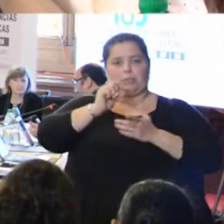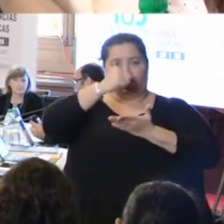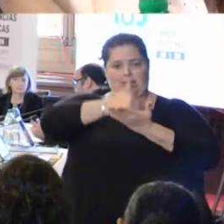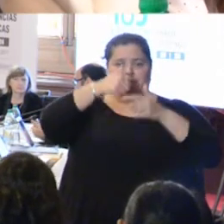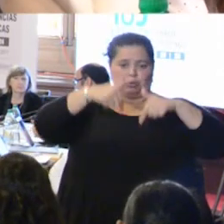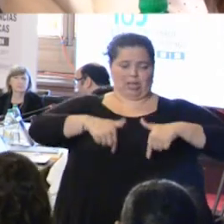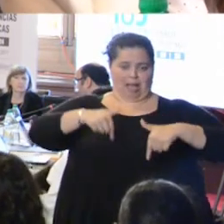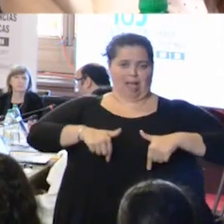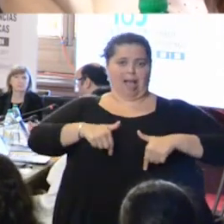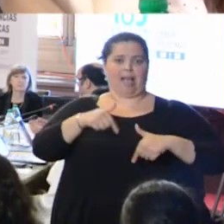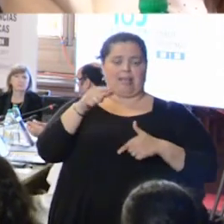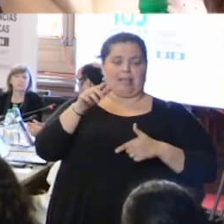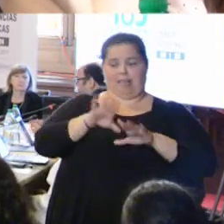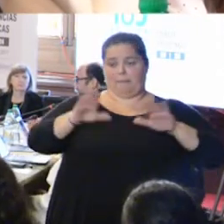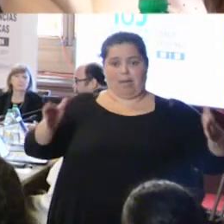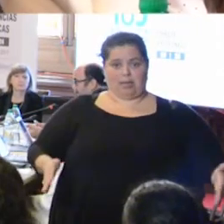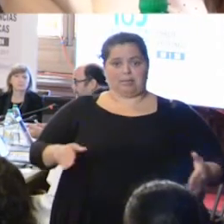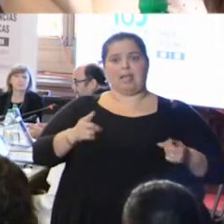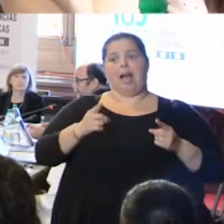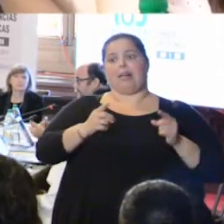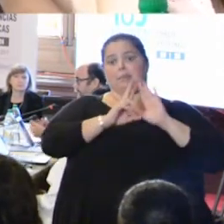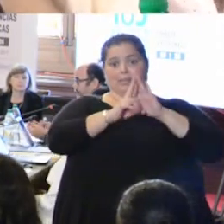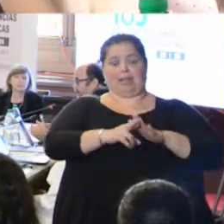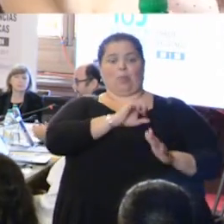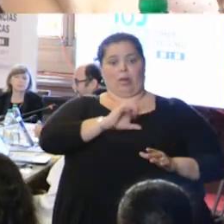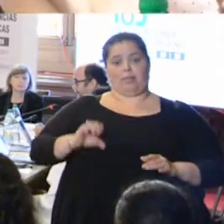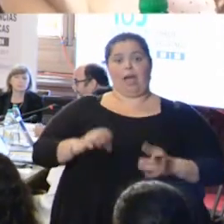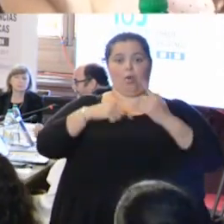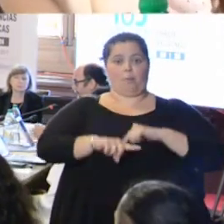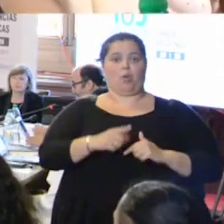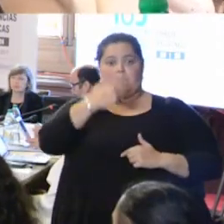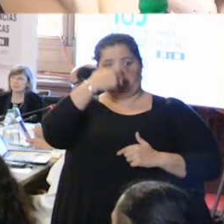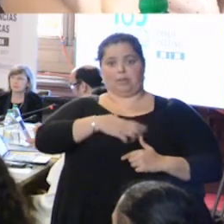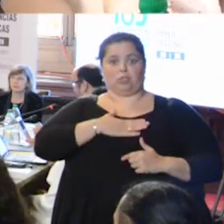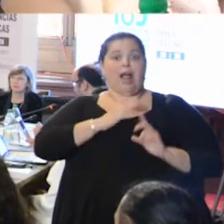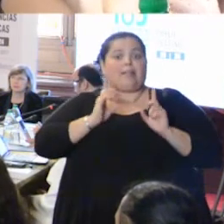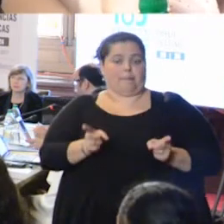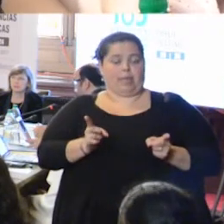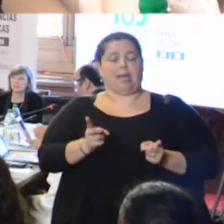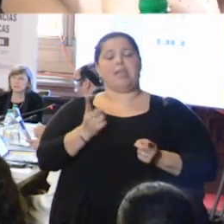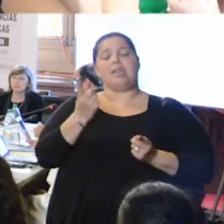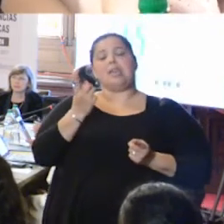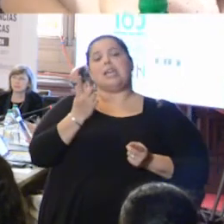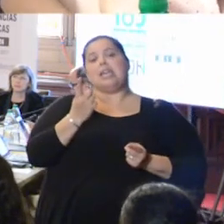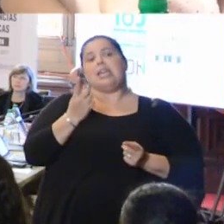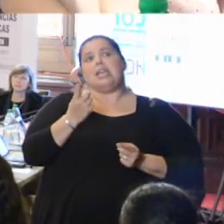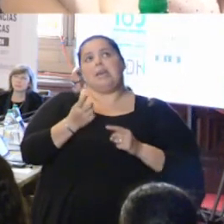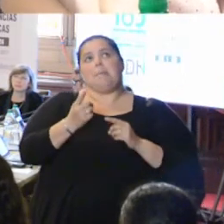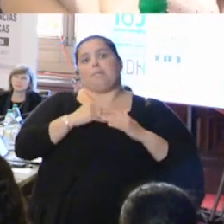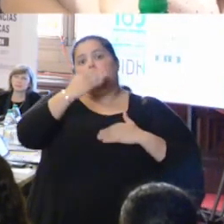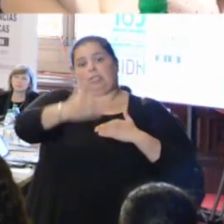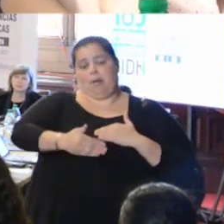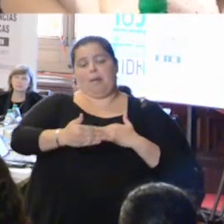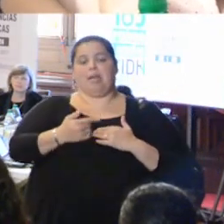Estado es no solamente institucional, sino es personal. Yo estoy seguro que próximamente, espero yo que en la próxima